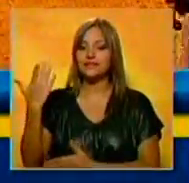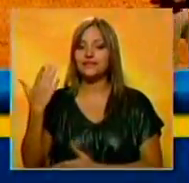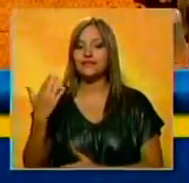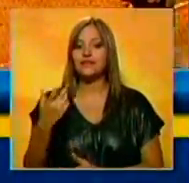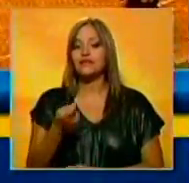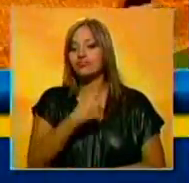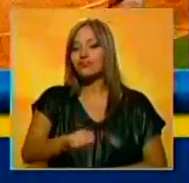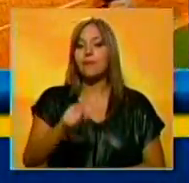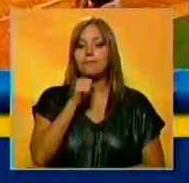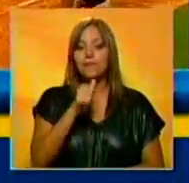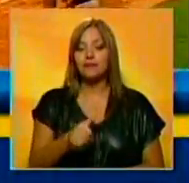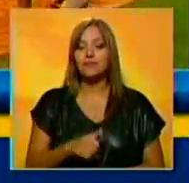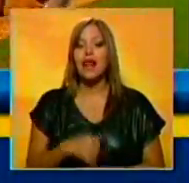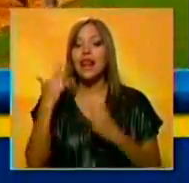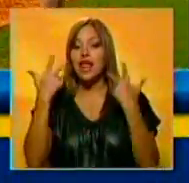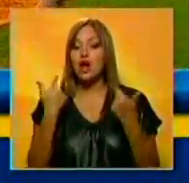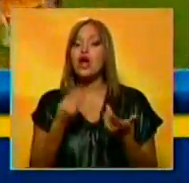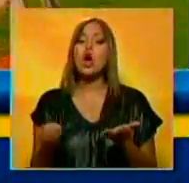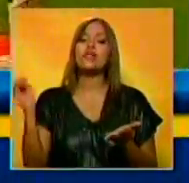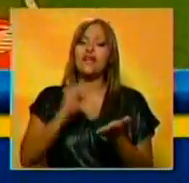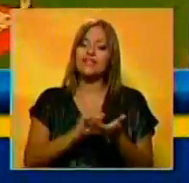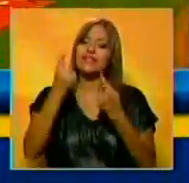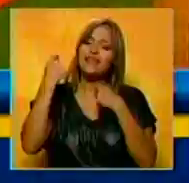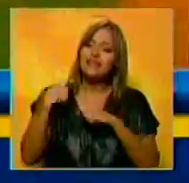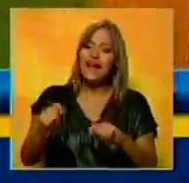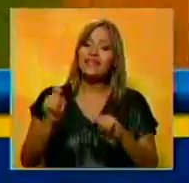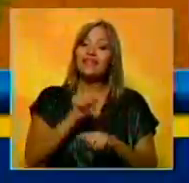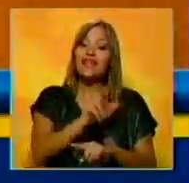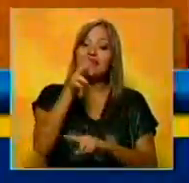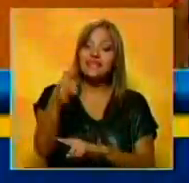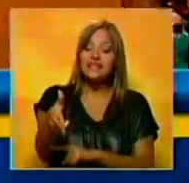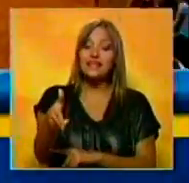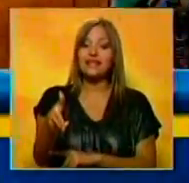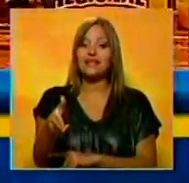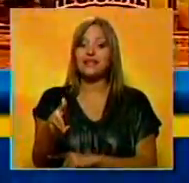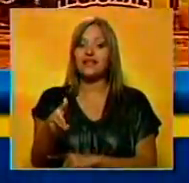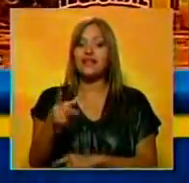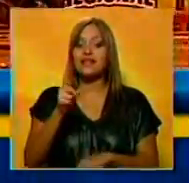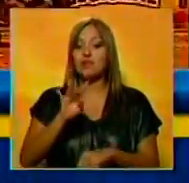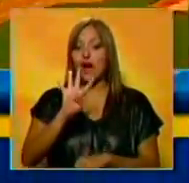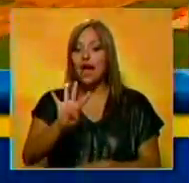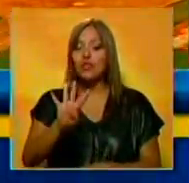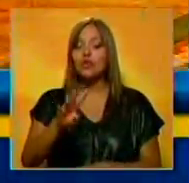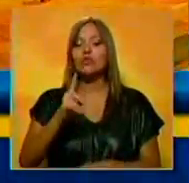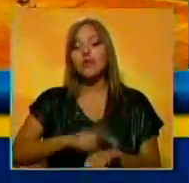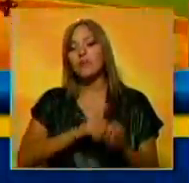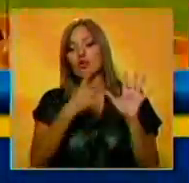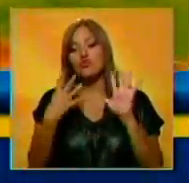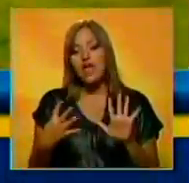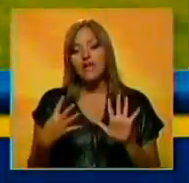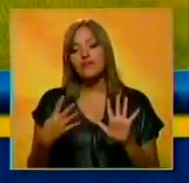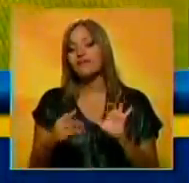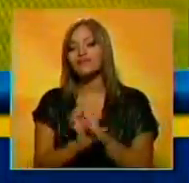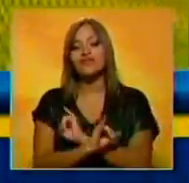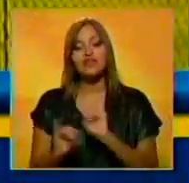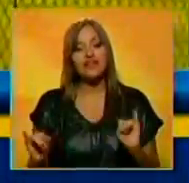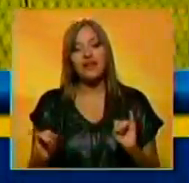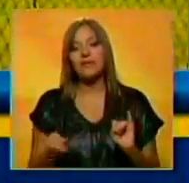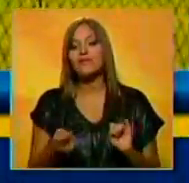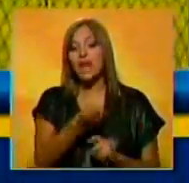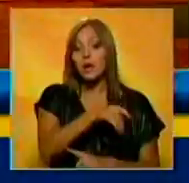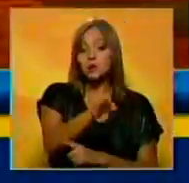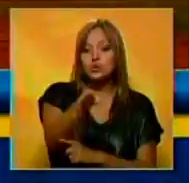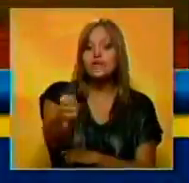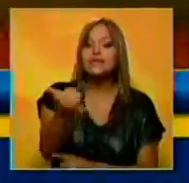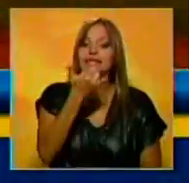malo. Leones lo volvió a intentar en el octavo con hit de Luis Rodríguez, que trajo la cuarta, pero en el noveno Daniel Mayora la rodó por el campo